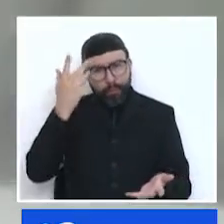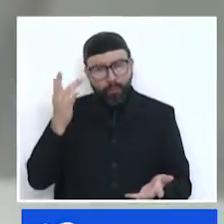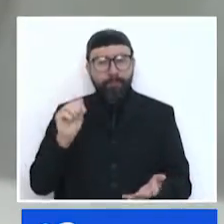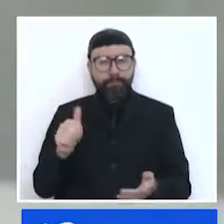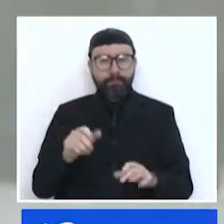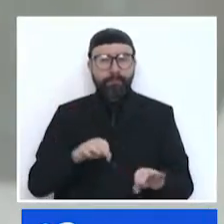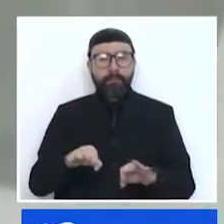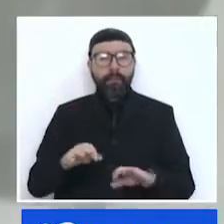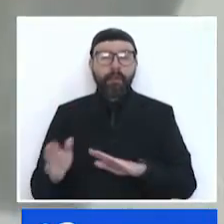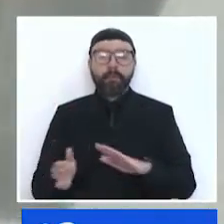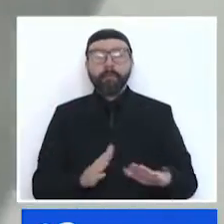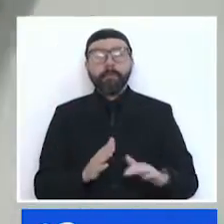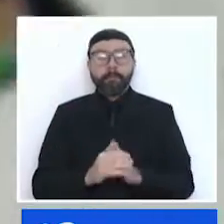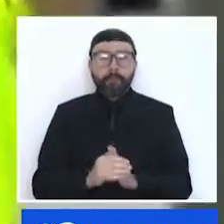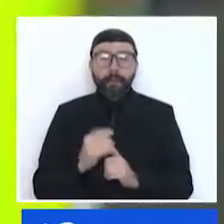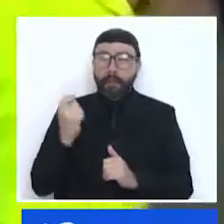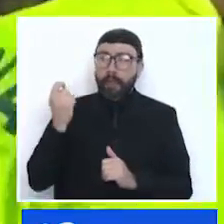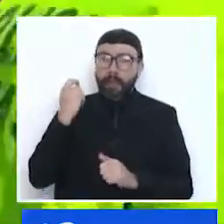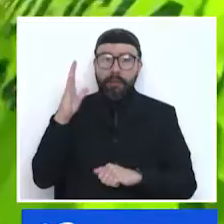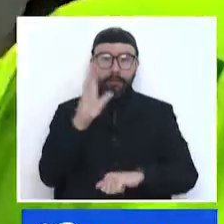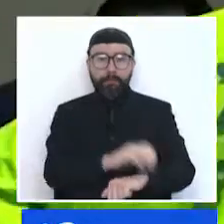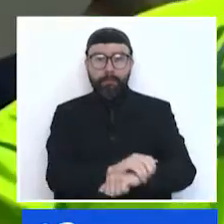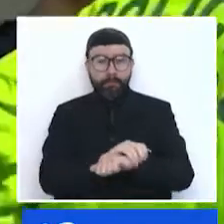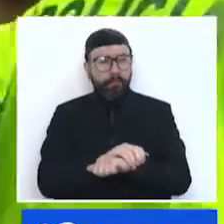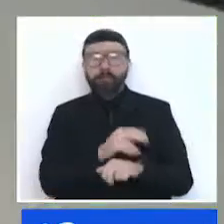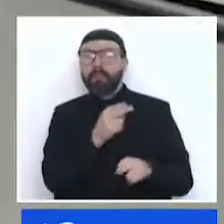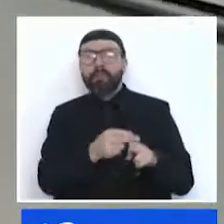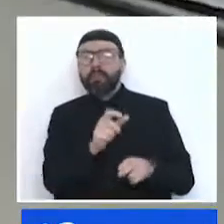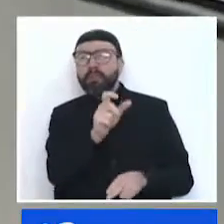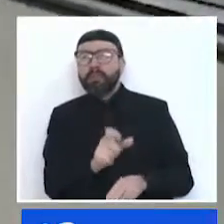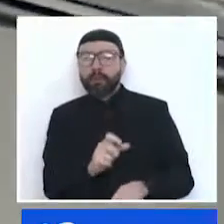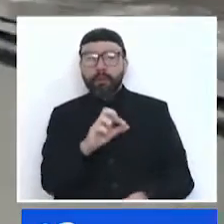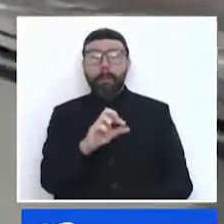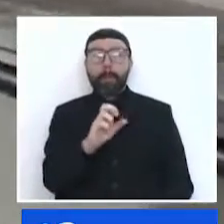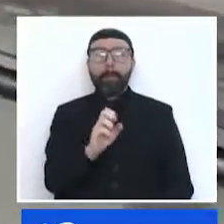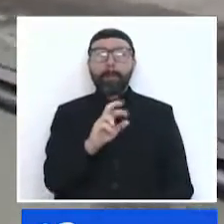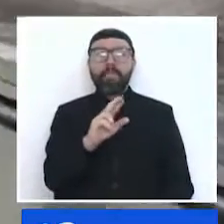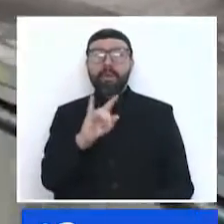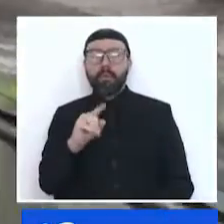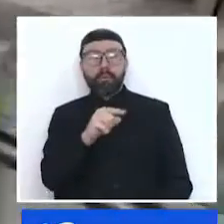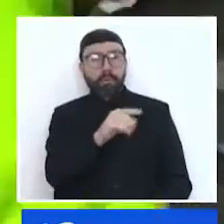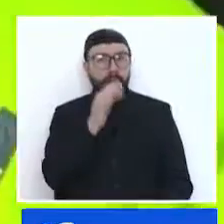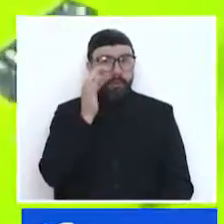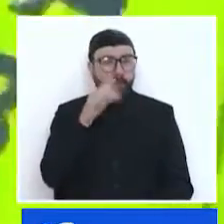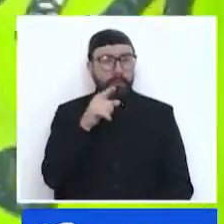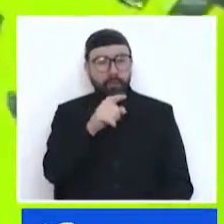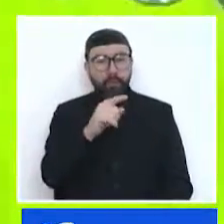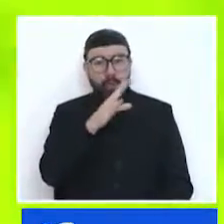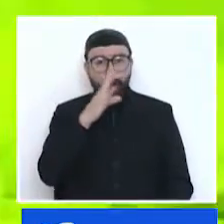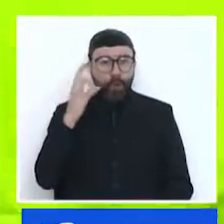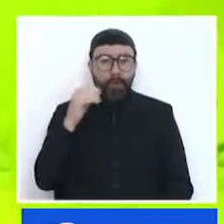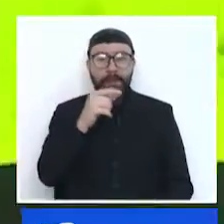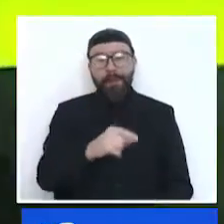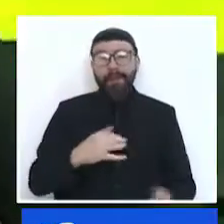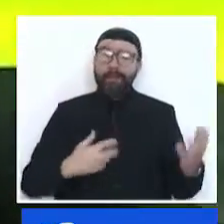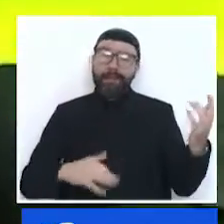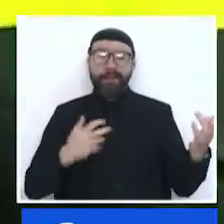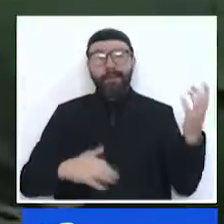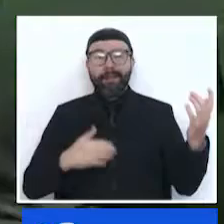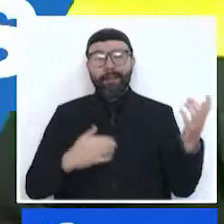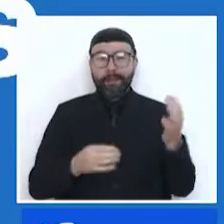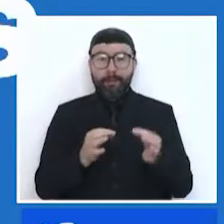Se logró la captura en las últimas horas de alias Perú, presunto responsable del homicidio de un mariachi en el municipio de Villa